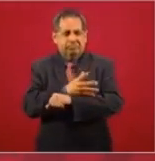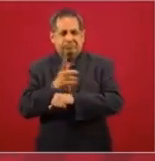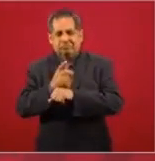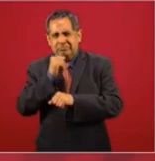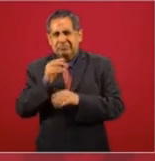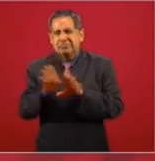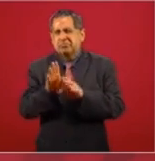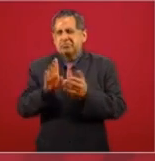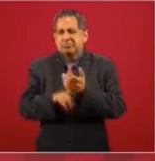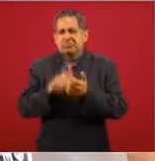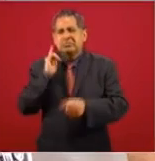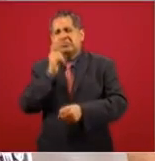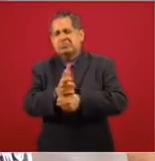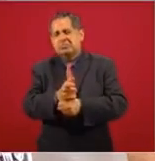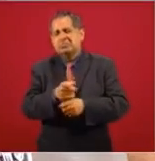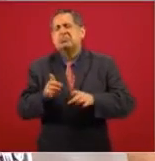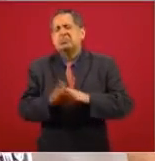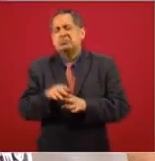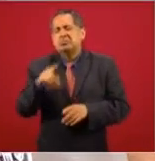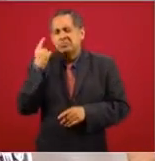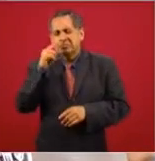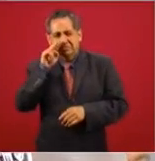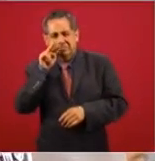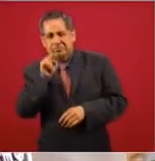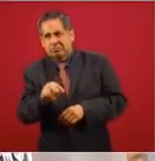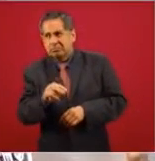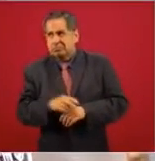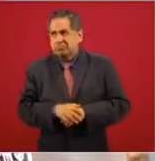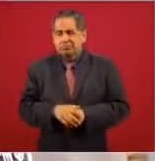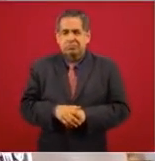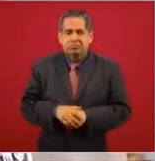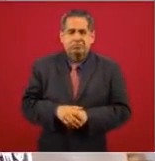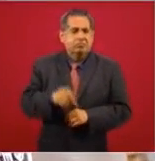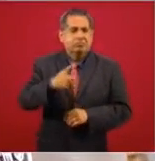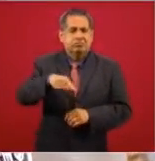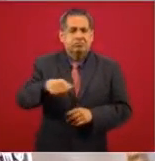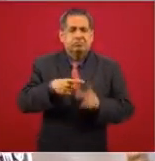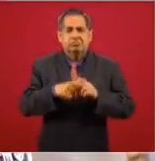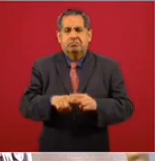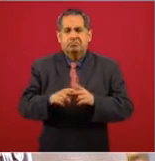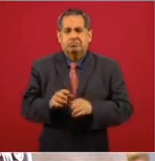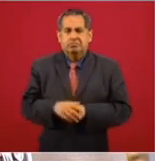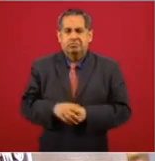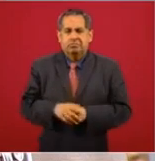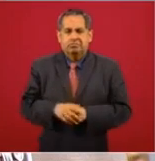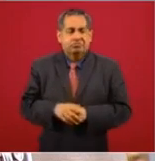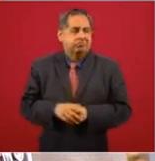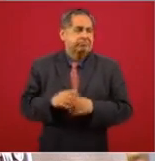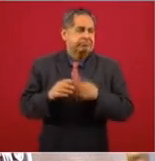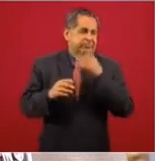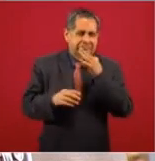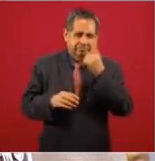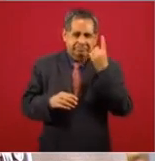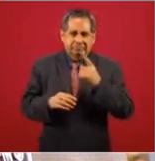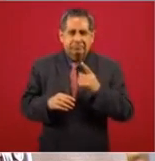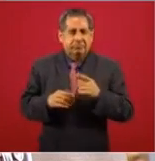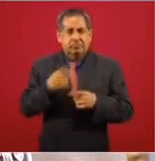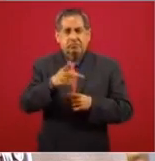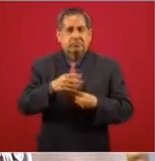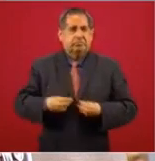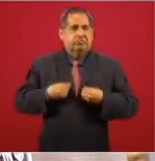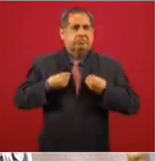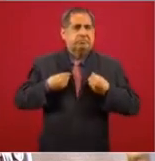¿O cómo se detecta? Fácil. Ya empiezan a cambiar de estilo de